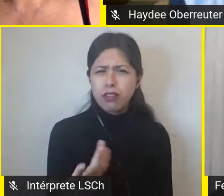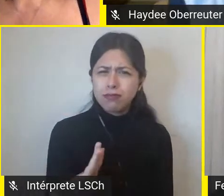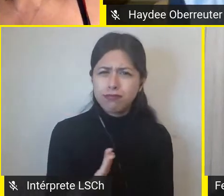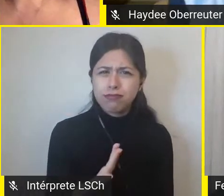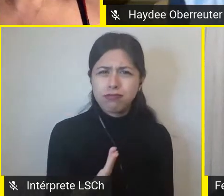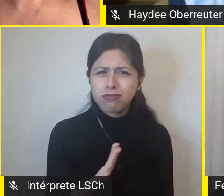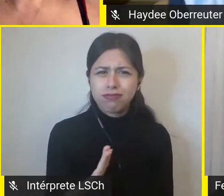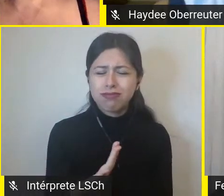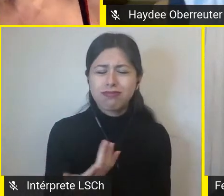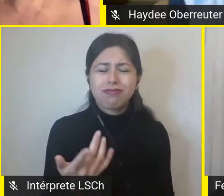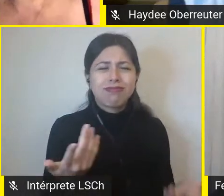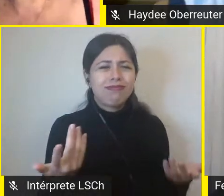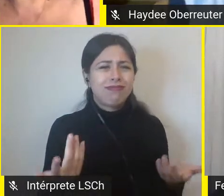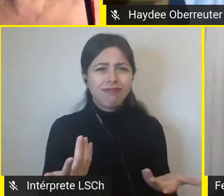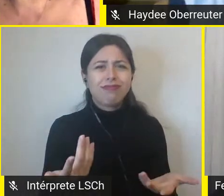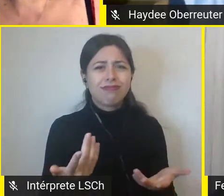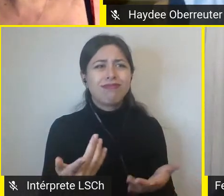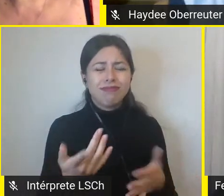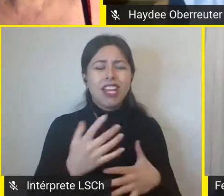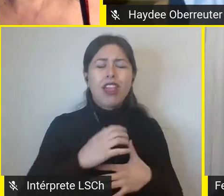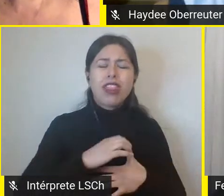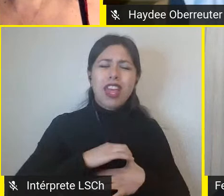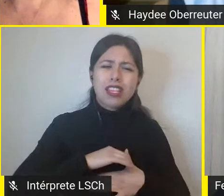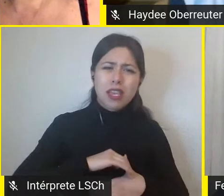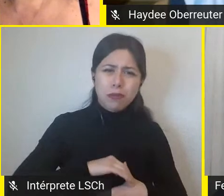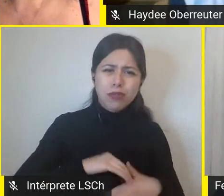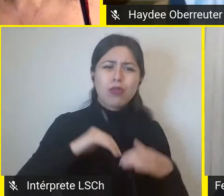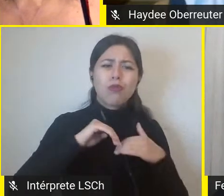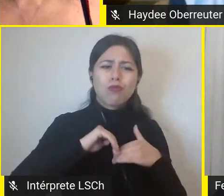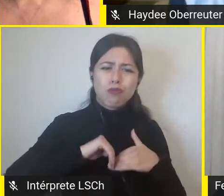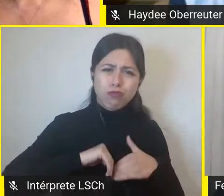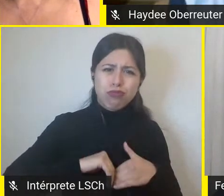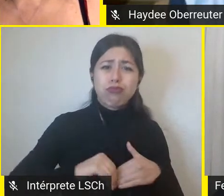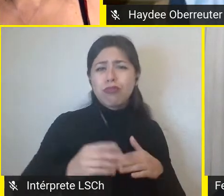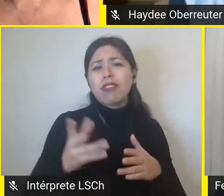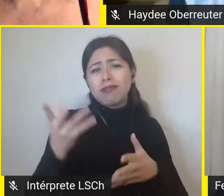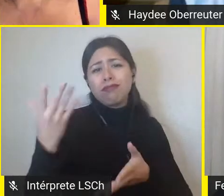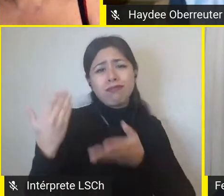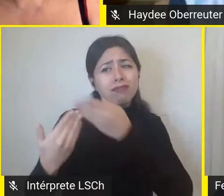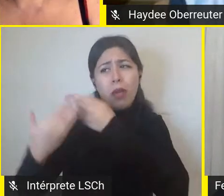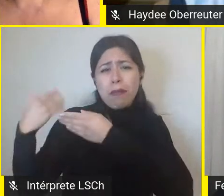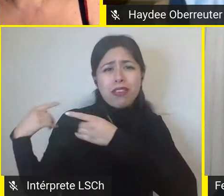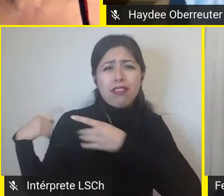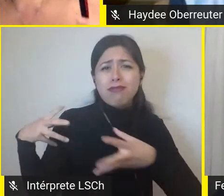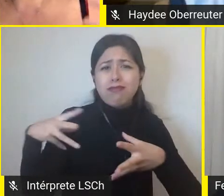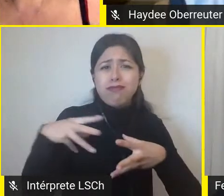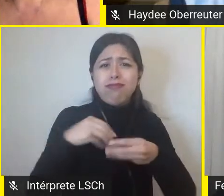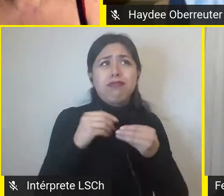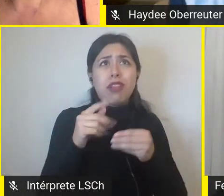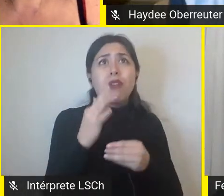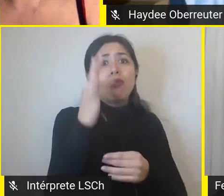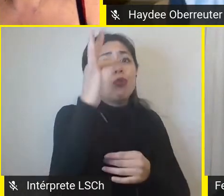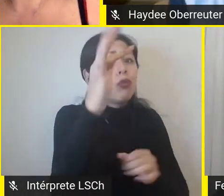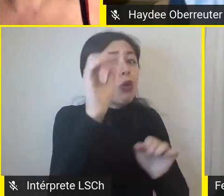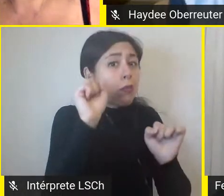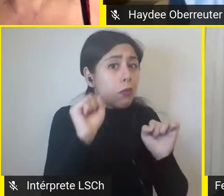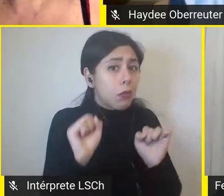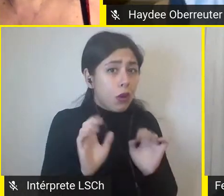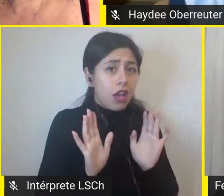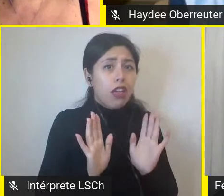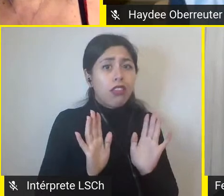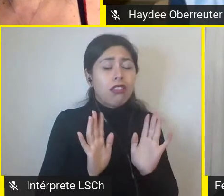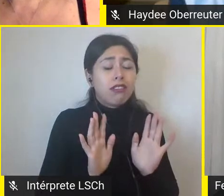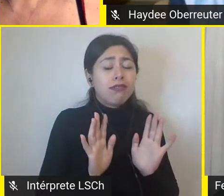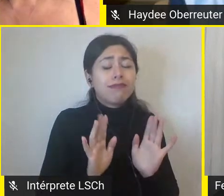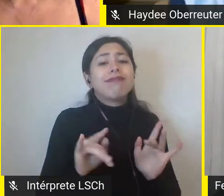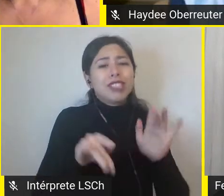y hay como decepciones acumuladas en el pasado que se pueden proyectar al futuro y que hacen a veces